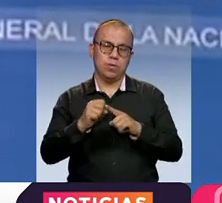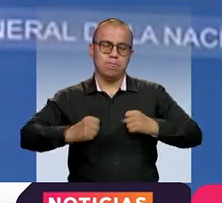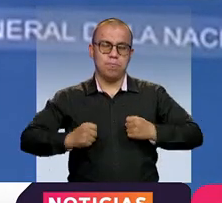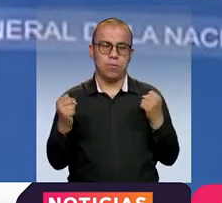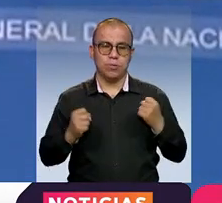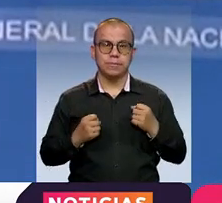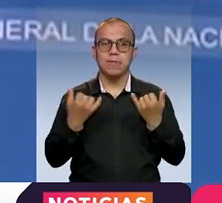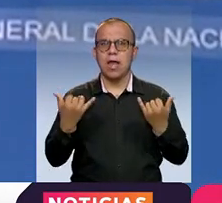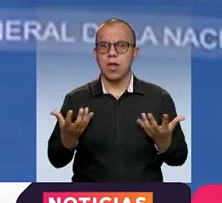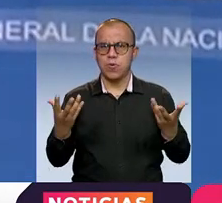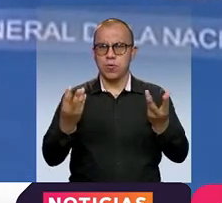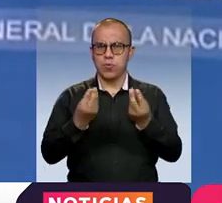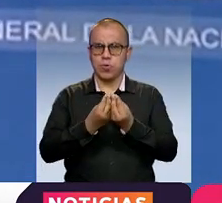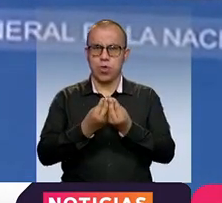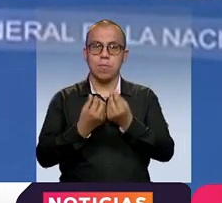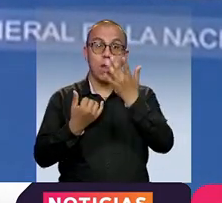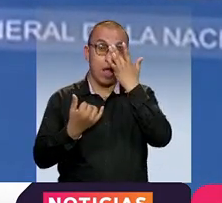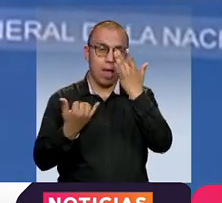y